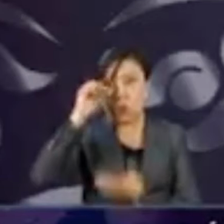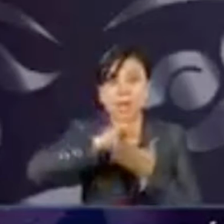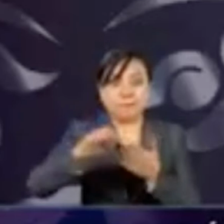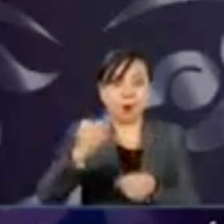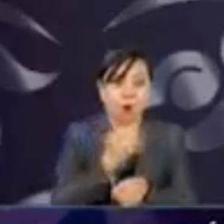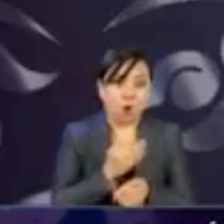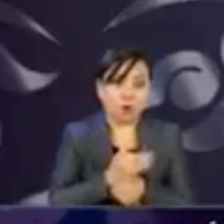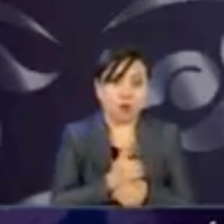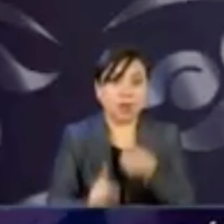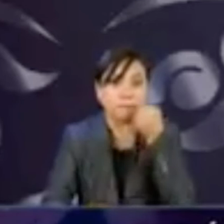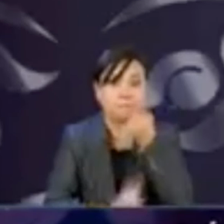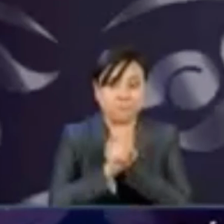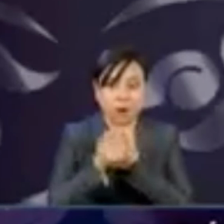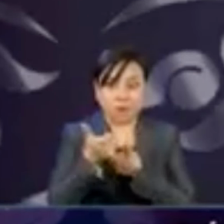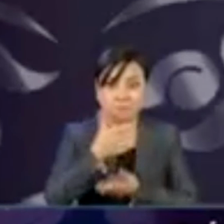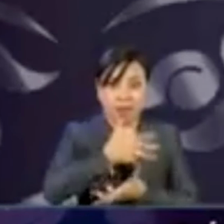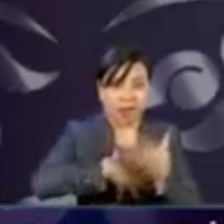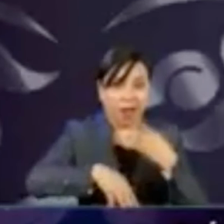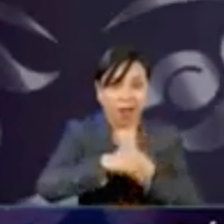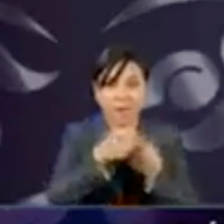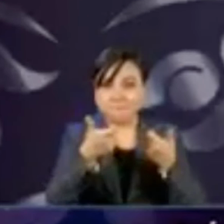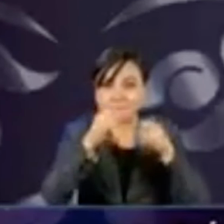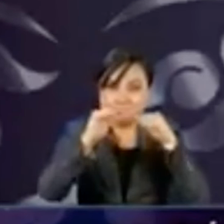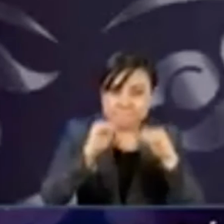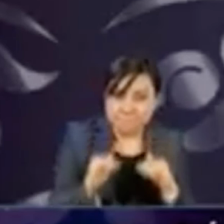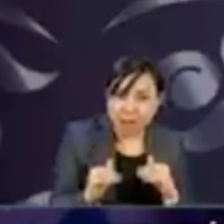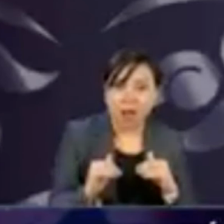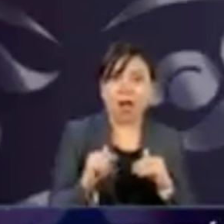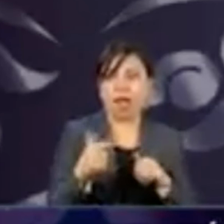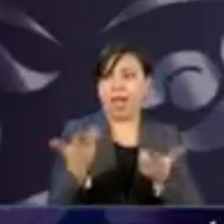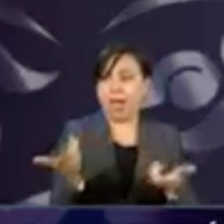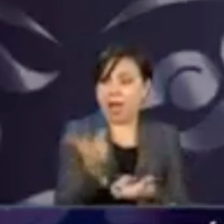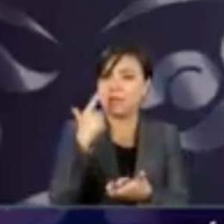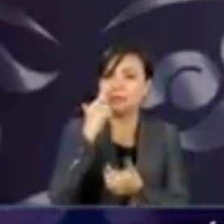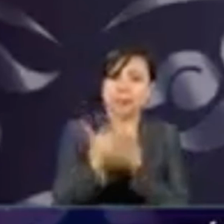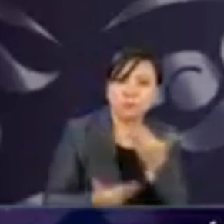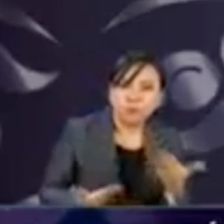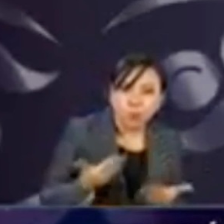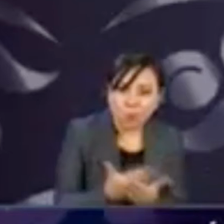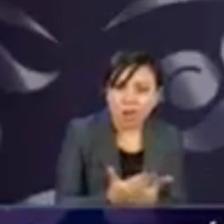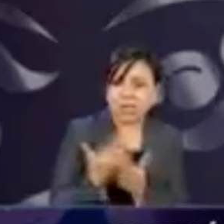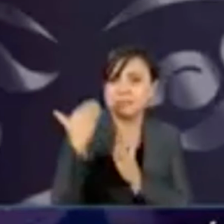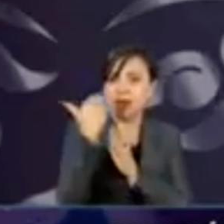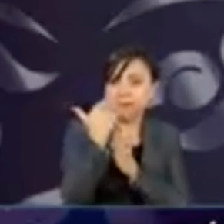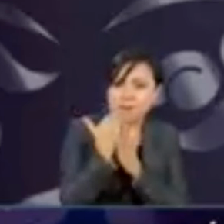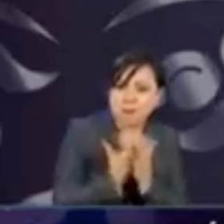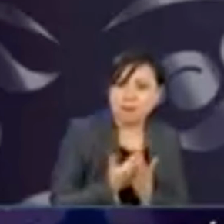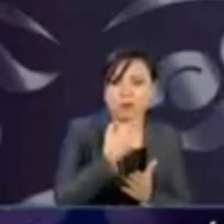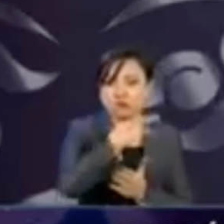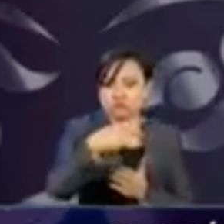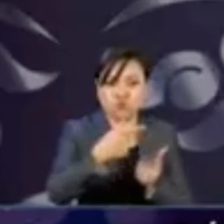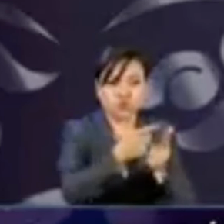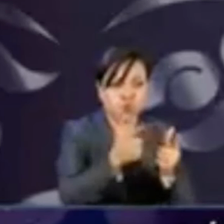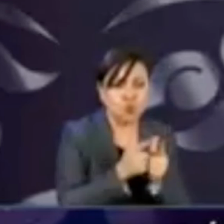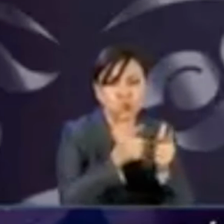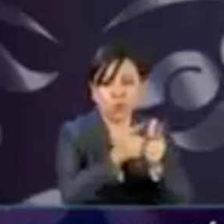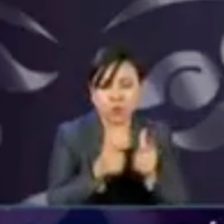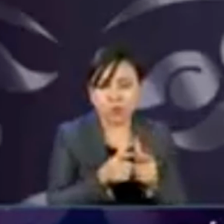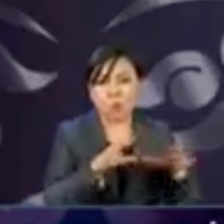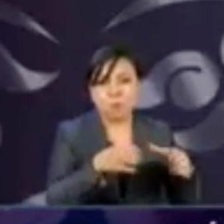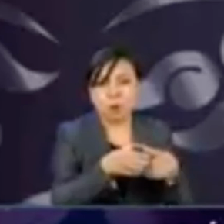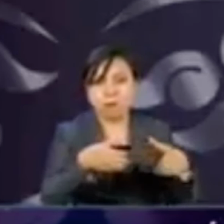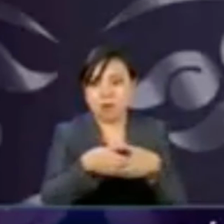que está teniendo esta pandemia llevar adelante propuestas que se tienen de los distintos grupos de los diferentes partidos